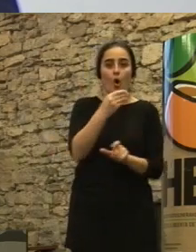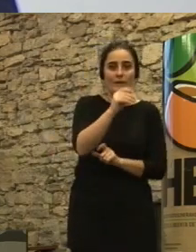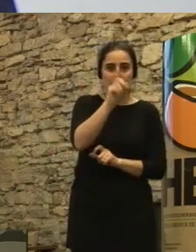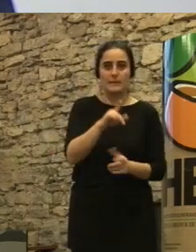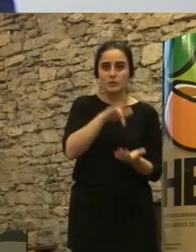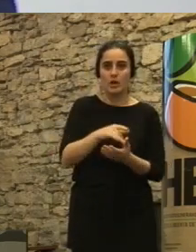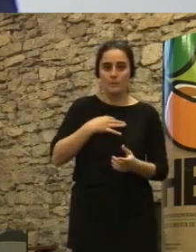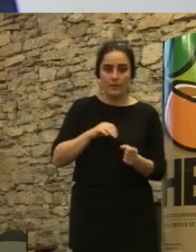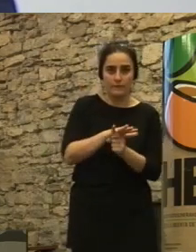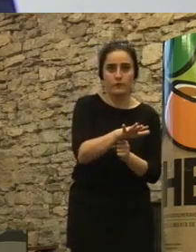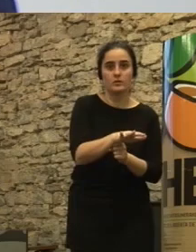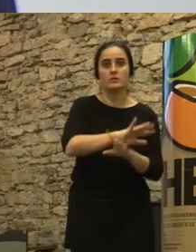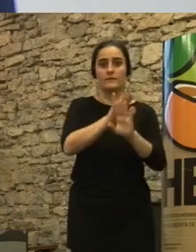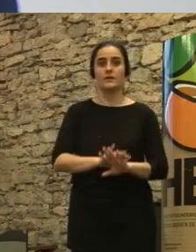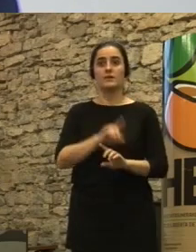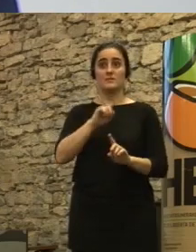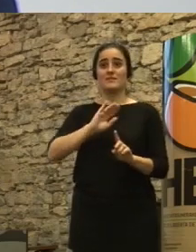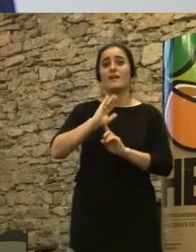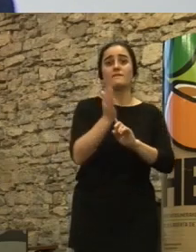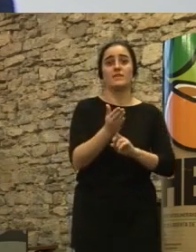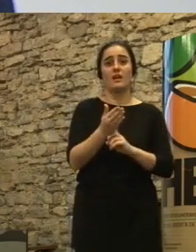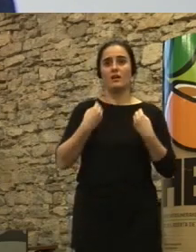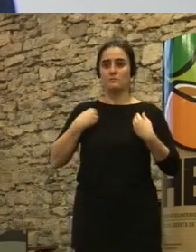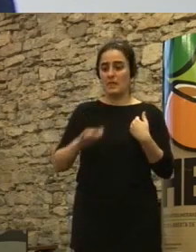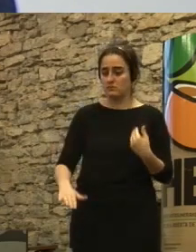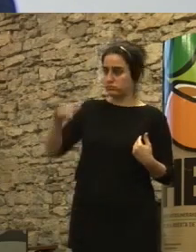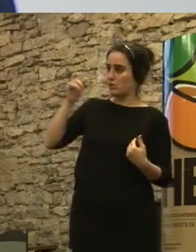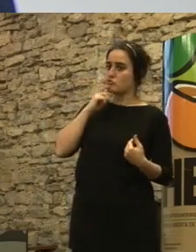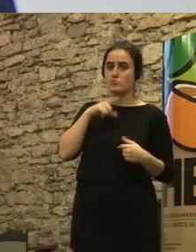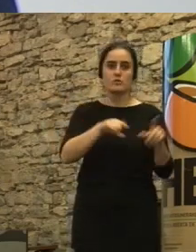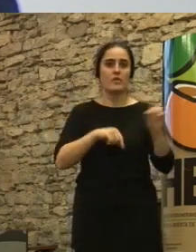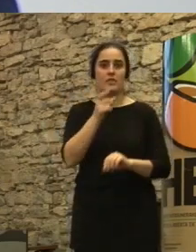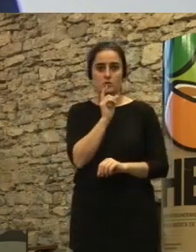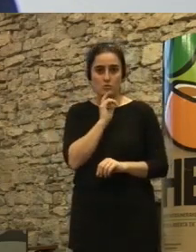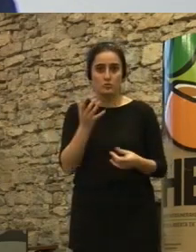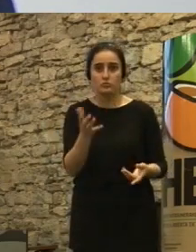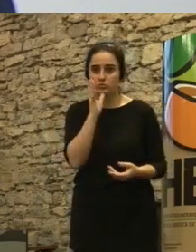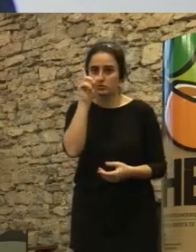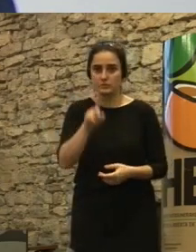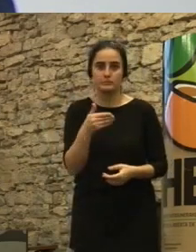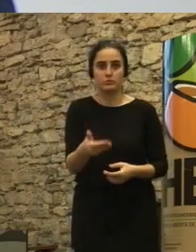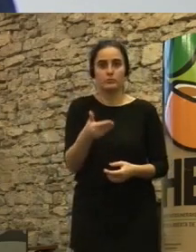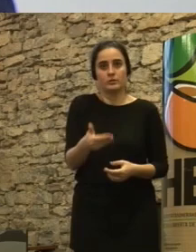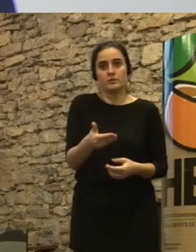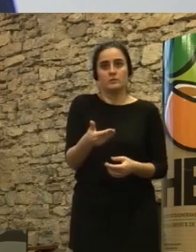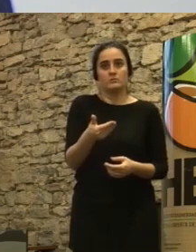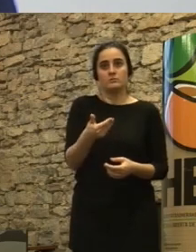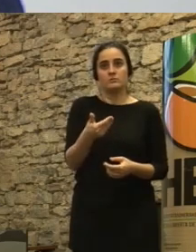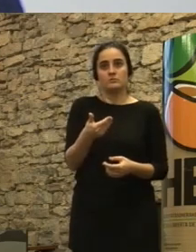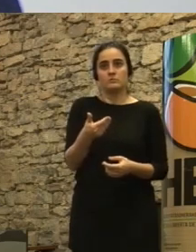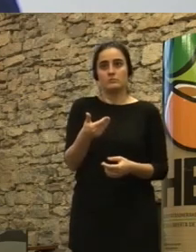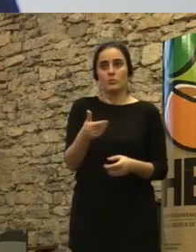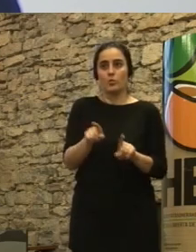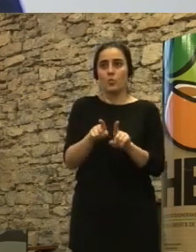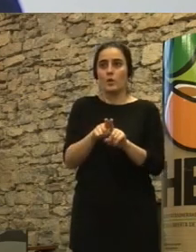también, y después entendemos que es una cosa que afecta a cómo puedes vivir tu vida y a cómo tomar tus decisiones, ¿no? Con lo cual es realmente importante crear esta